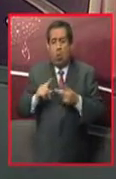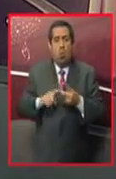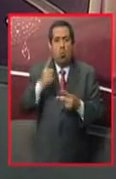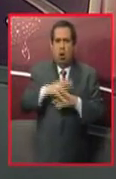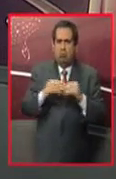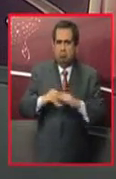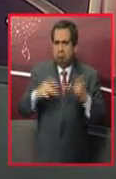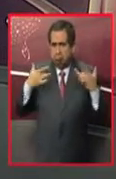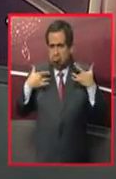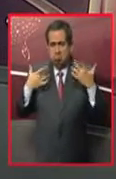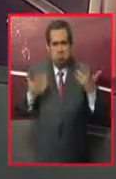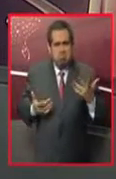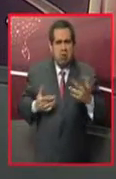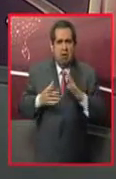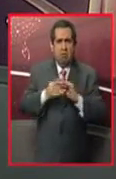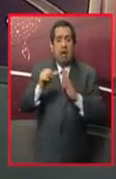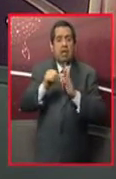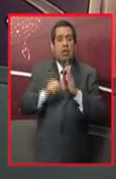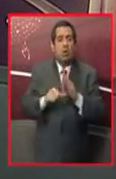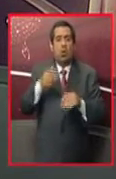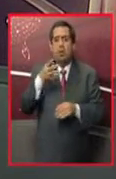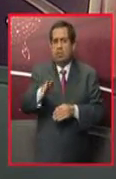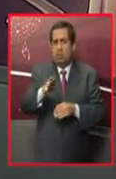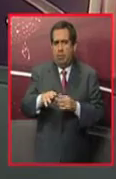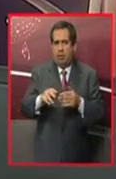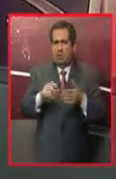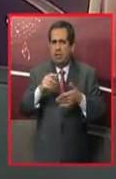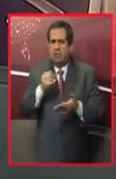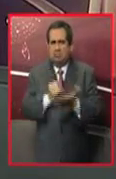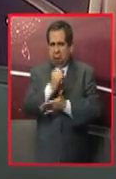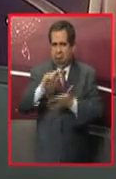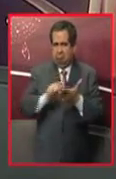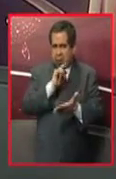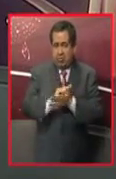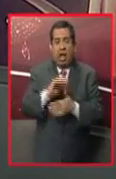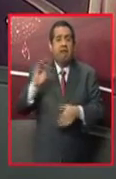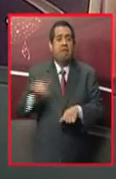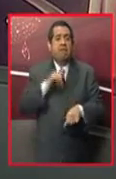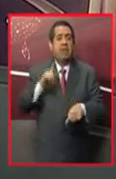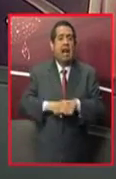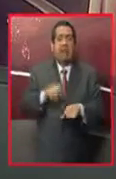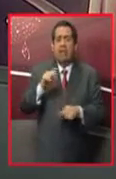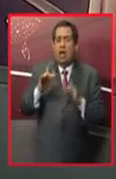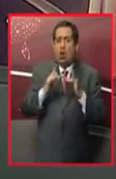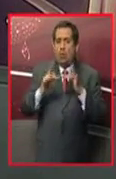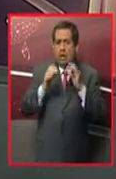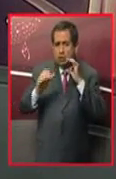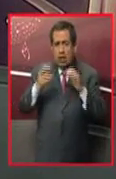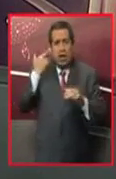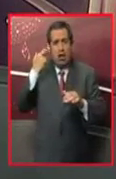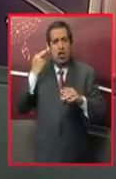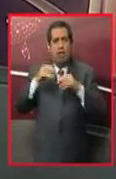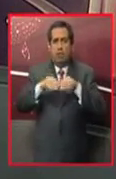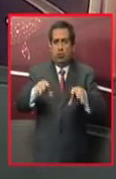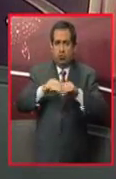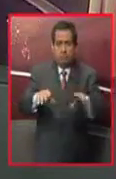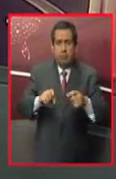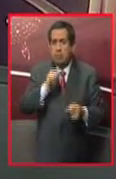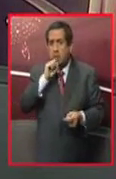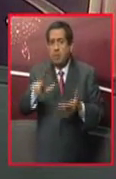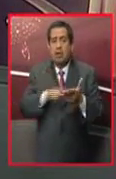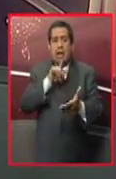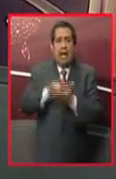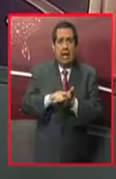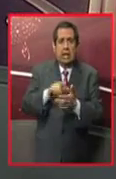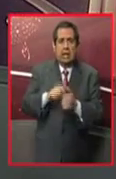abstención, esta reforma al artículo 19 transitorio del decreto por el que se expiden la Ley Federal de Telecomunicaciones y Radiodifusión y la Ley del Sistema